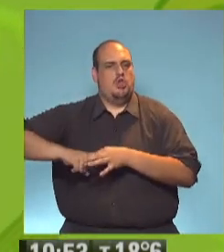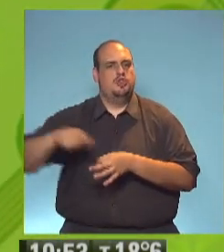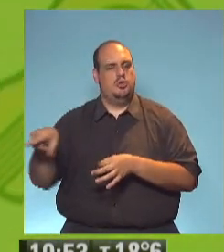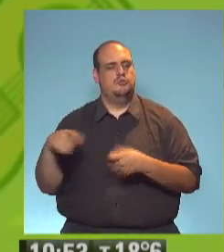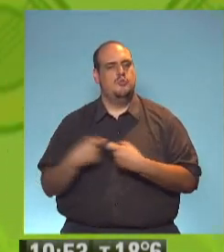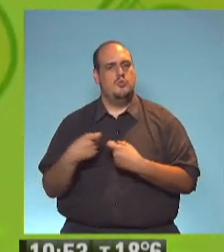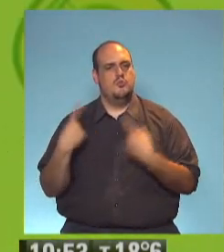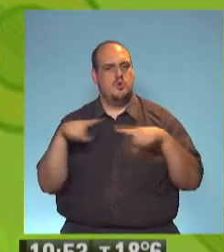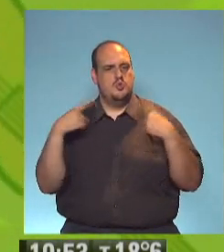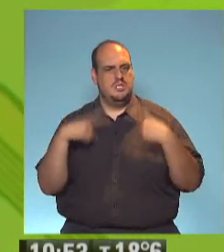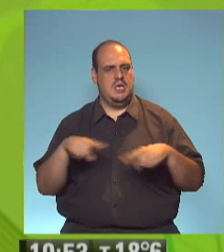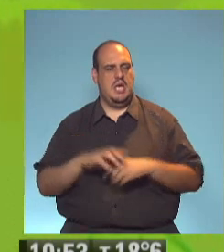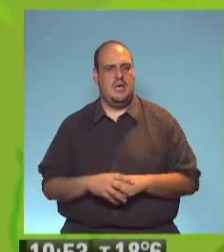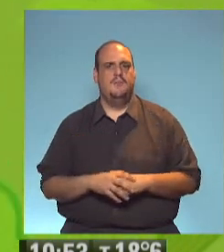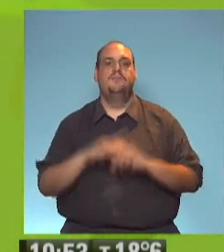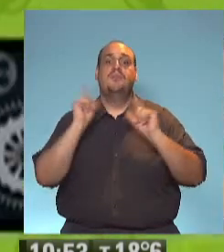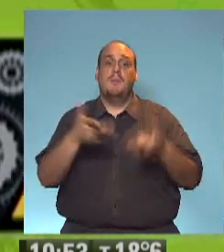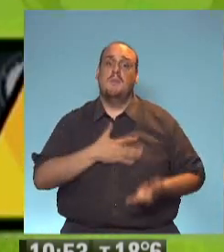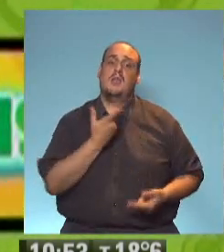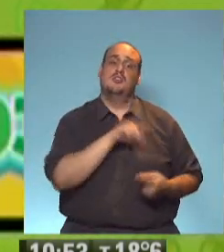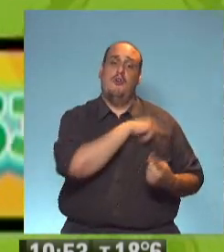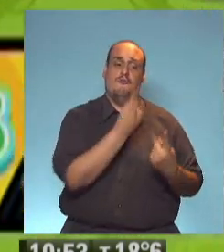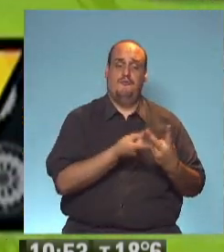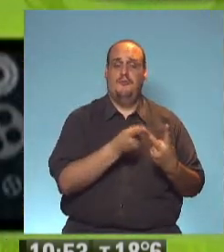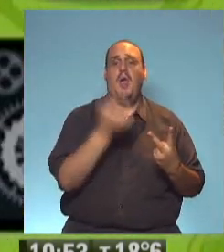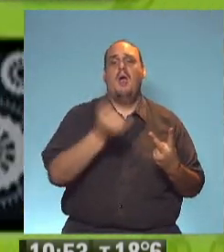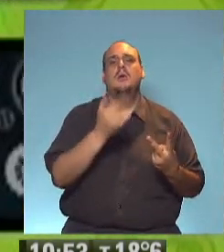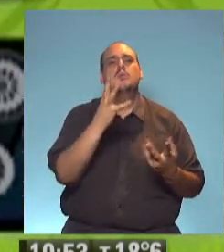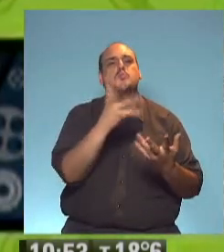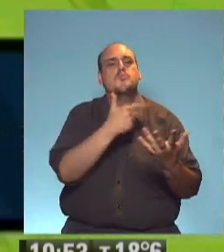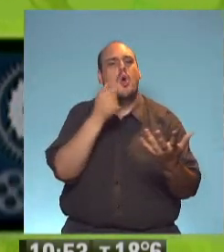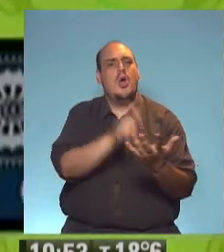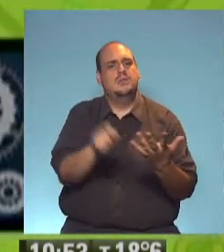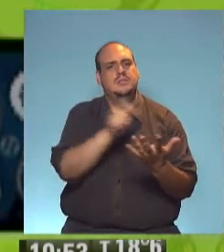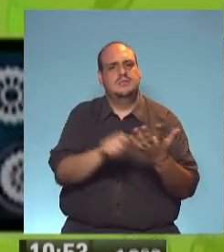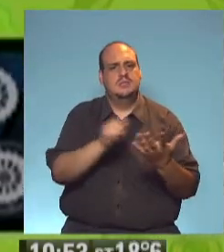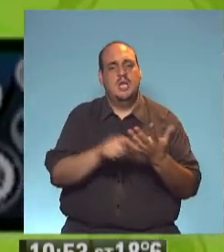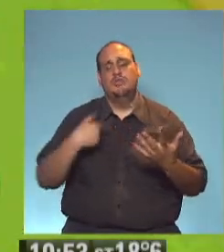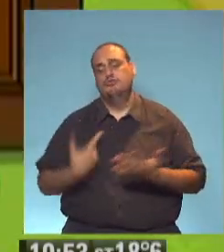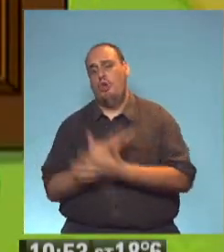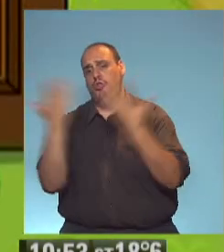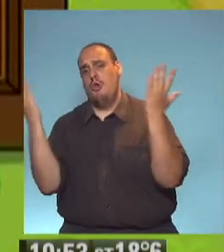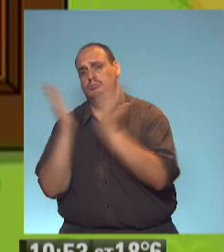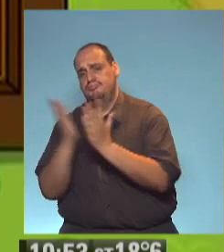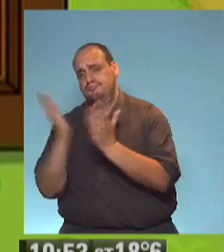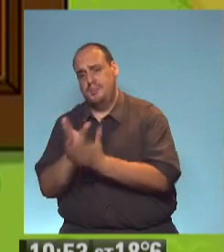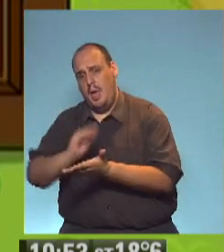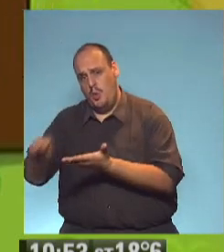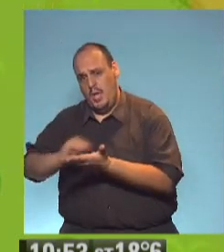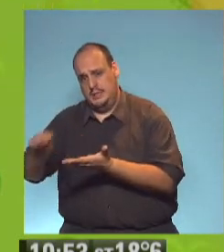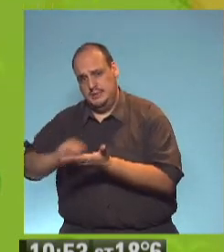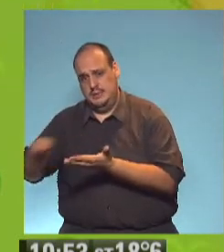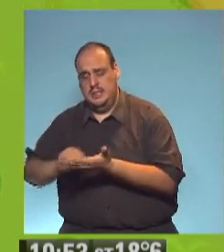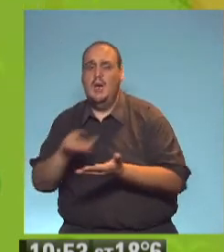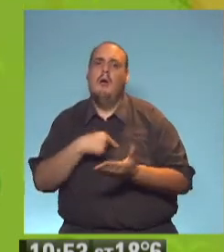Pero también crecía mi otra gran pasión, la poesía. Mientras de día estudiaba para ser abogado, de